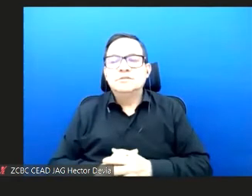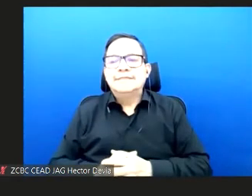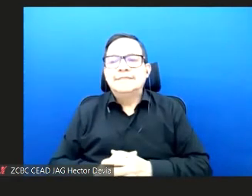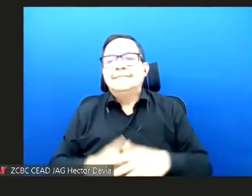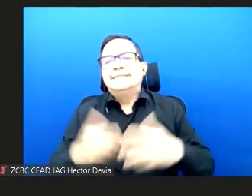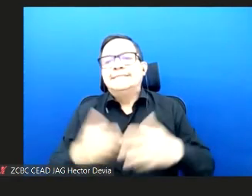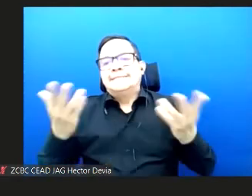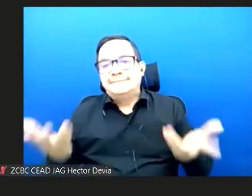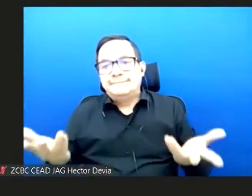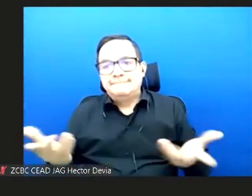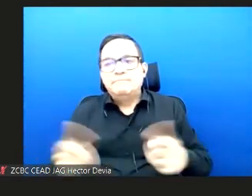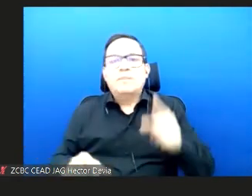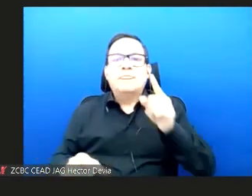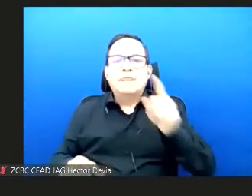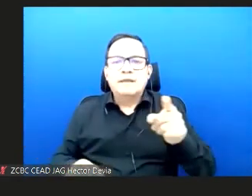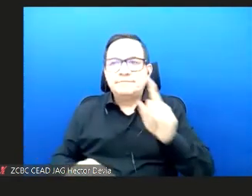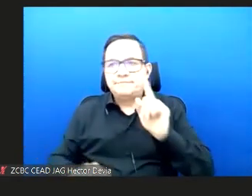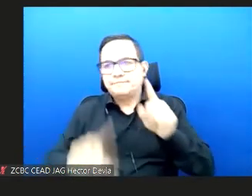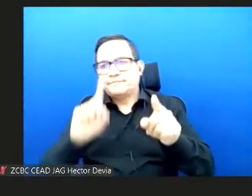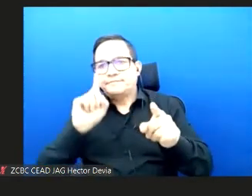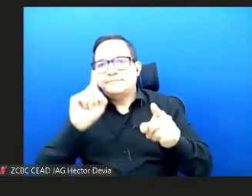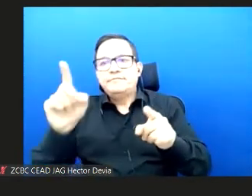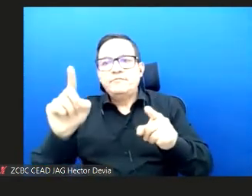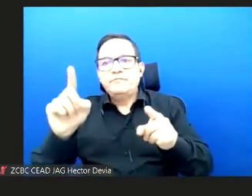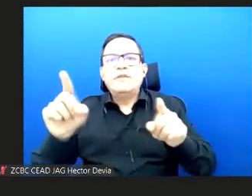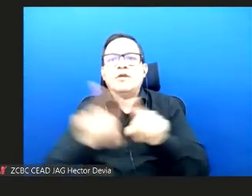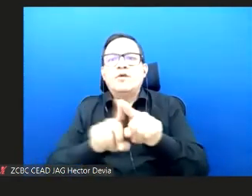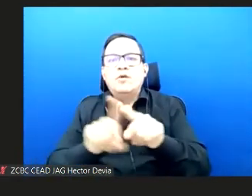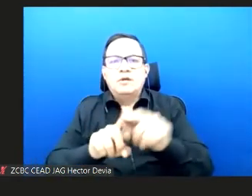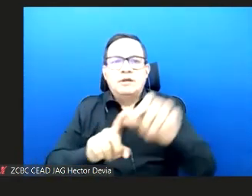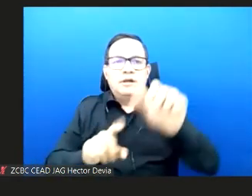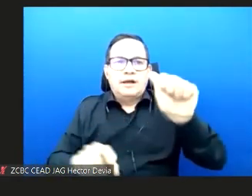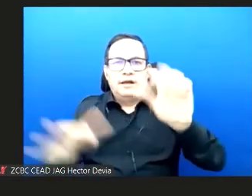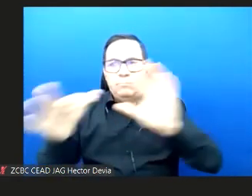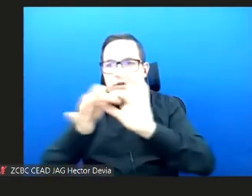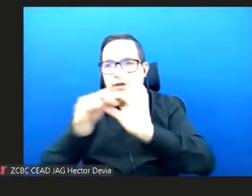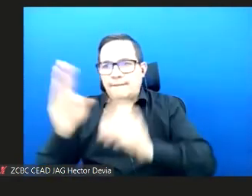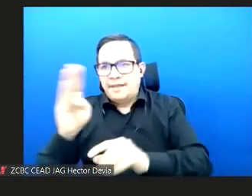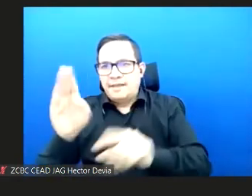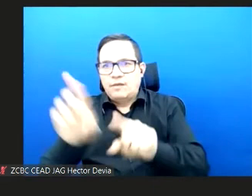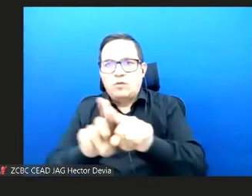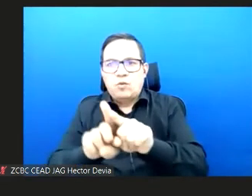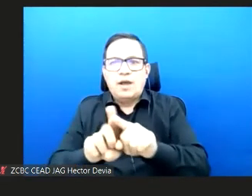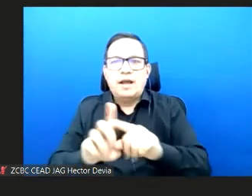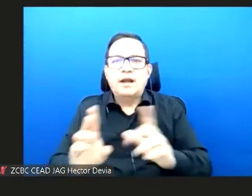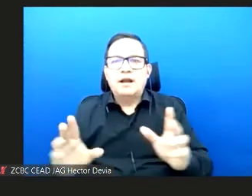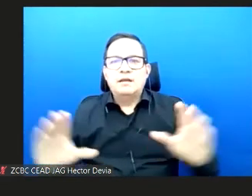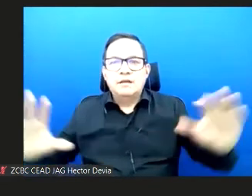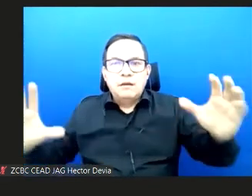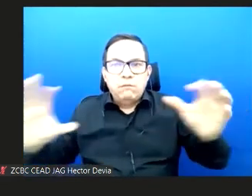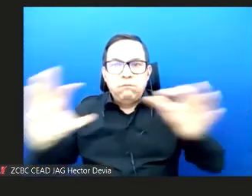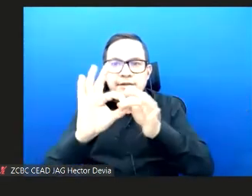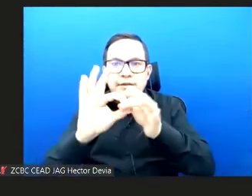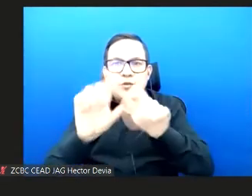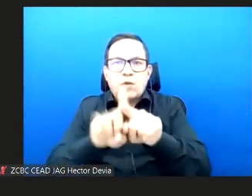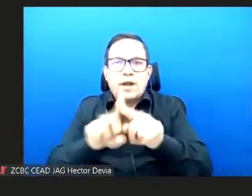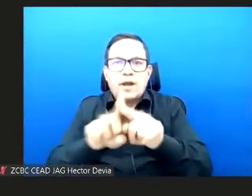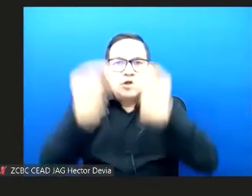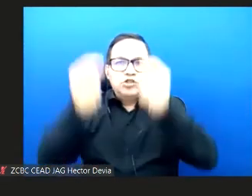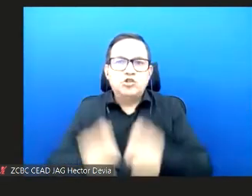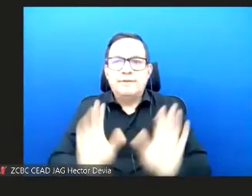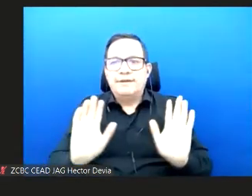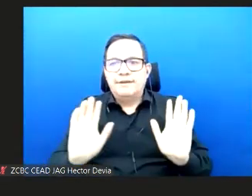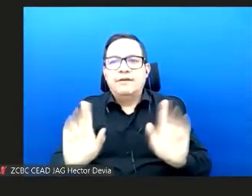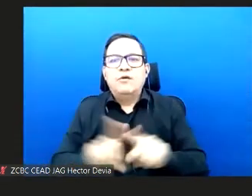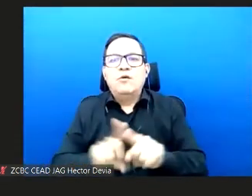que cuando yo represento esta operación A unión B, estoy representando a aquellos estudiantes que presentaron la